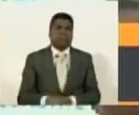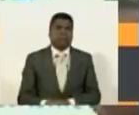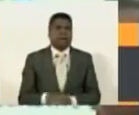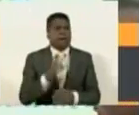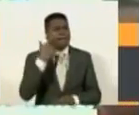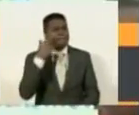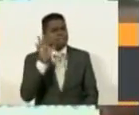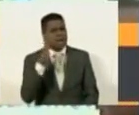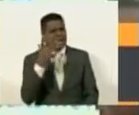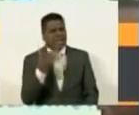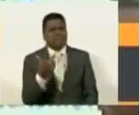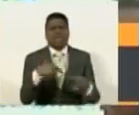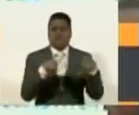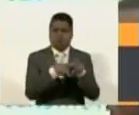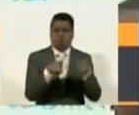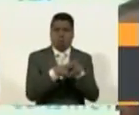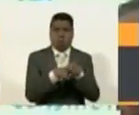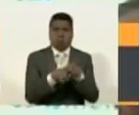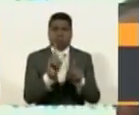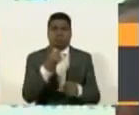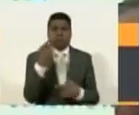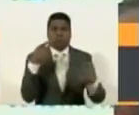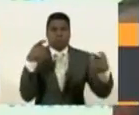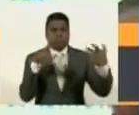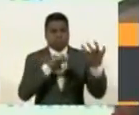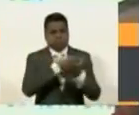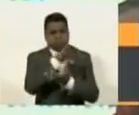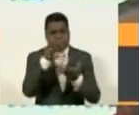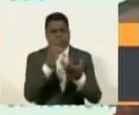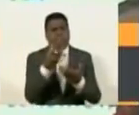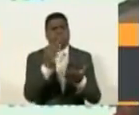un combate más. Creo que en este momento